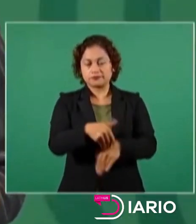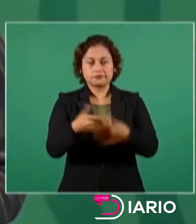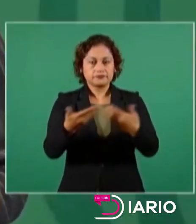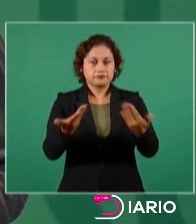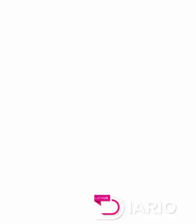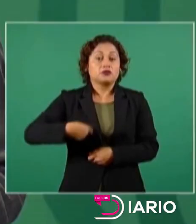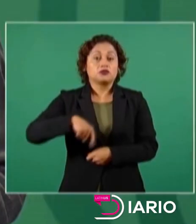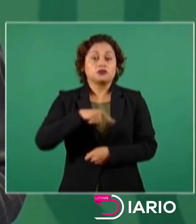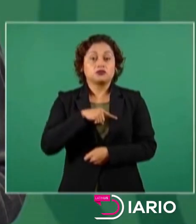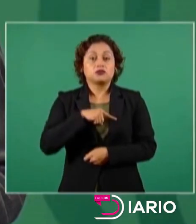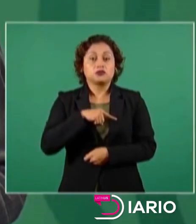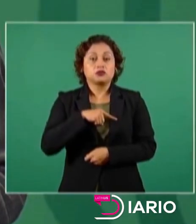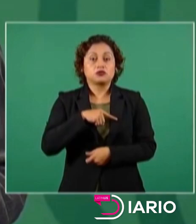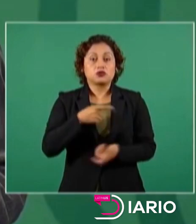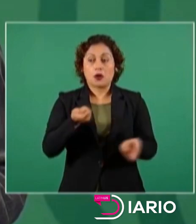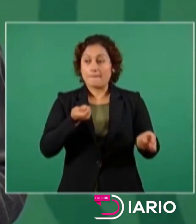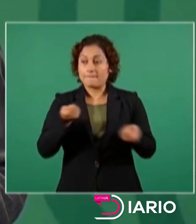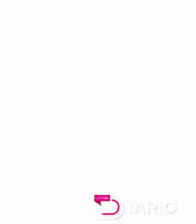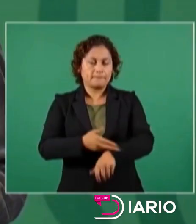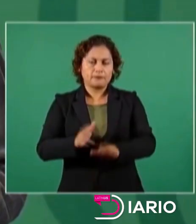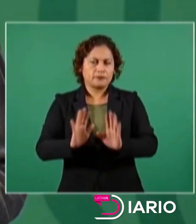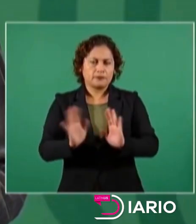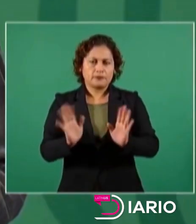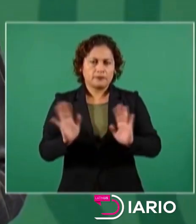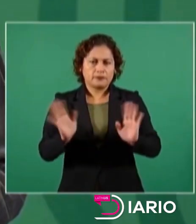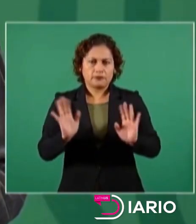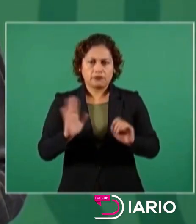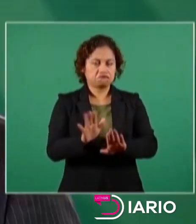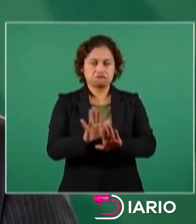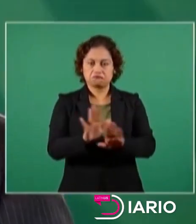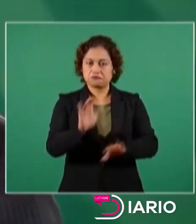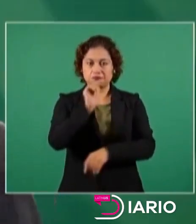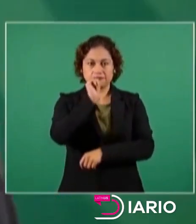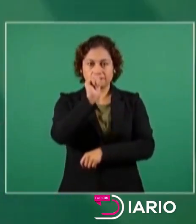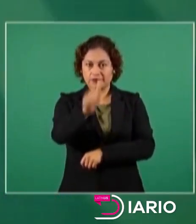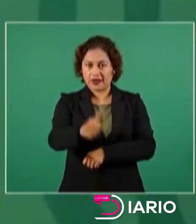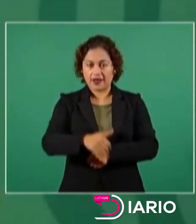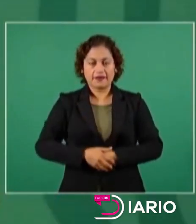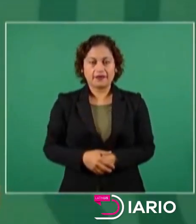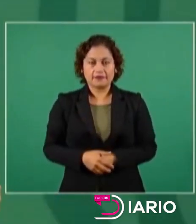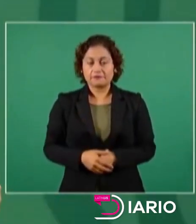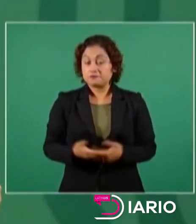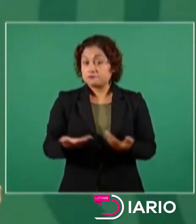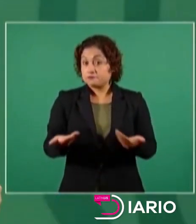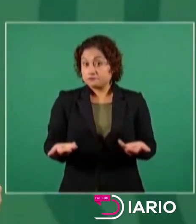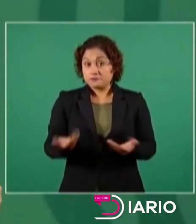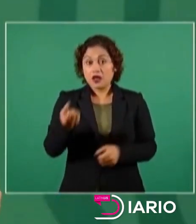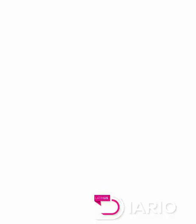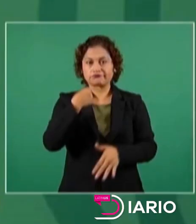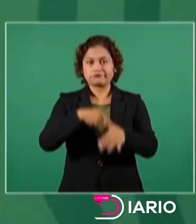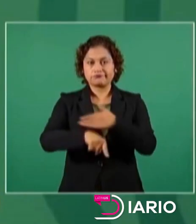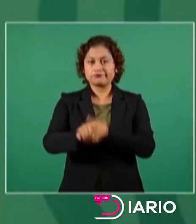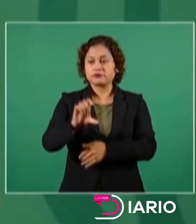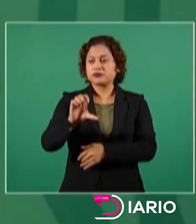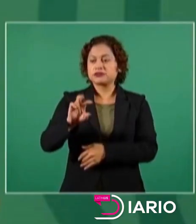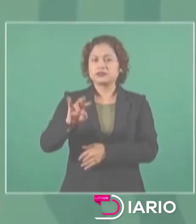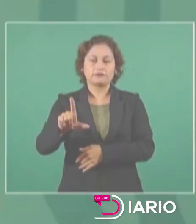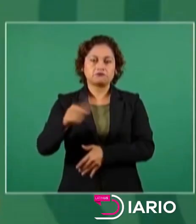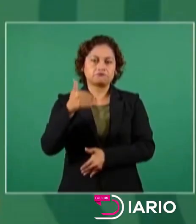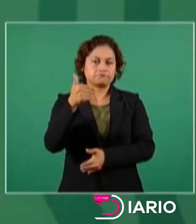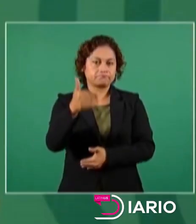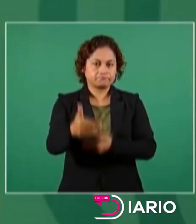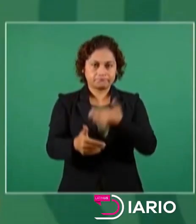injerencista no es contra el gobierno de eeuu es un procedimiento civil porque